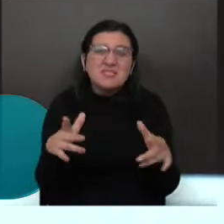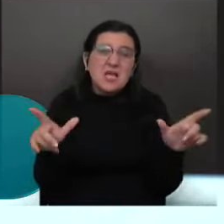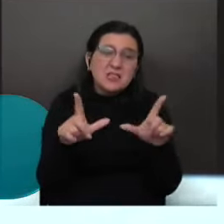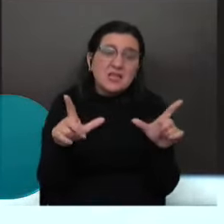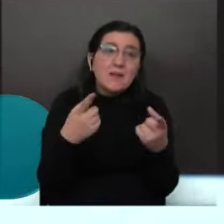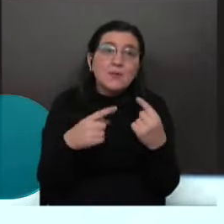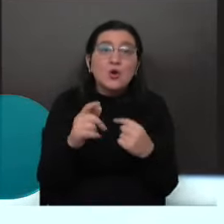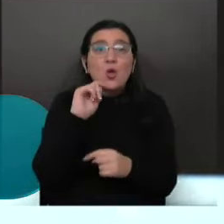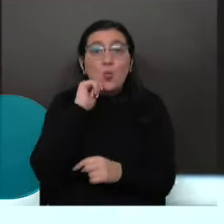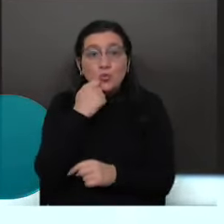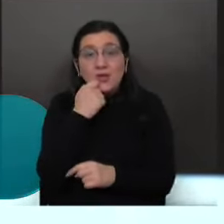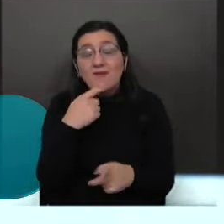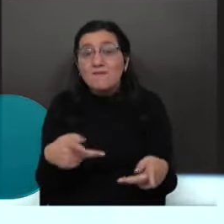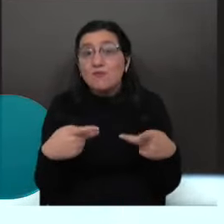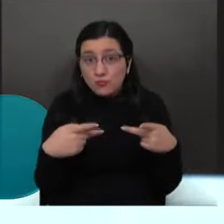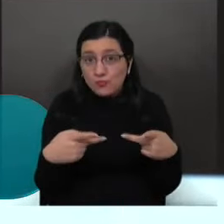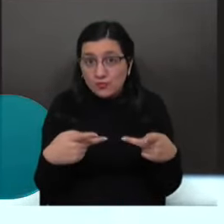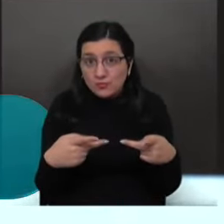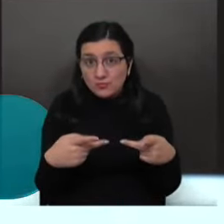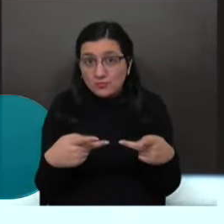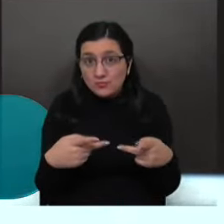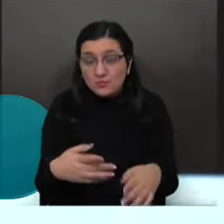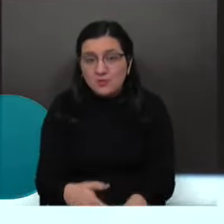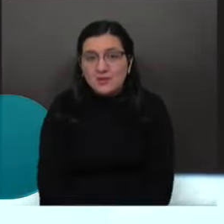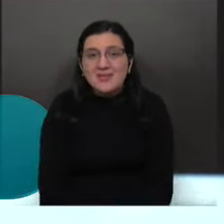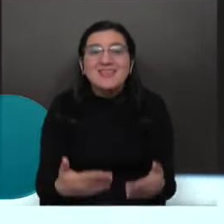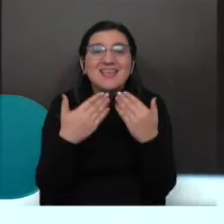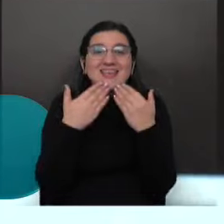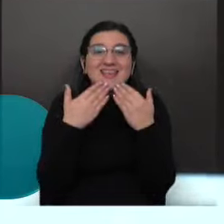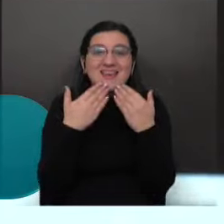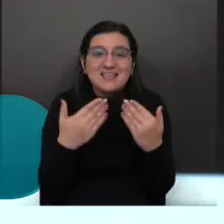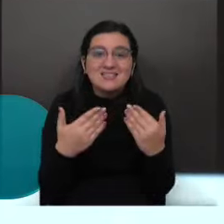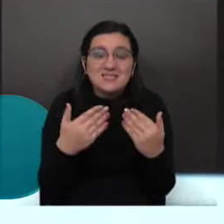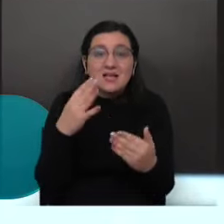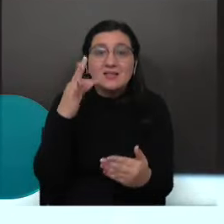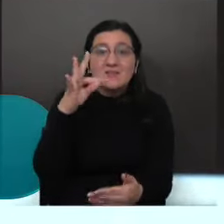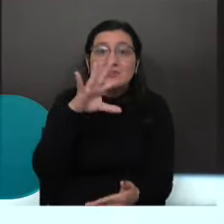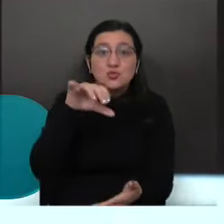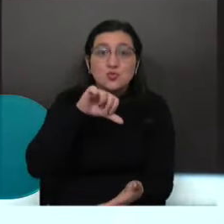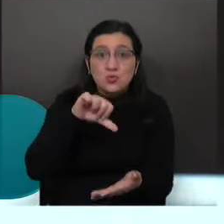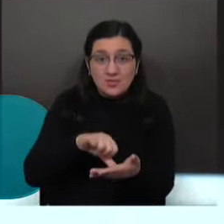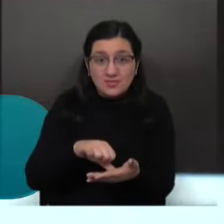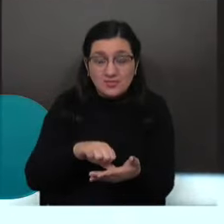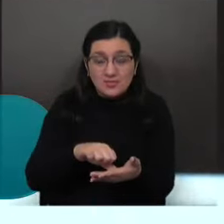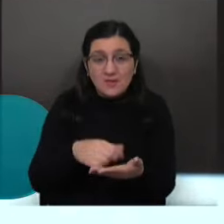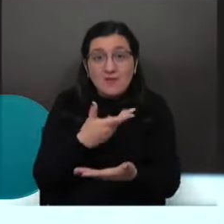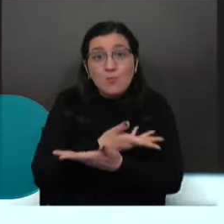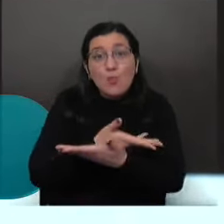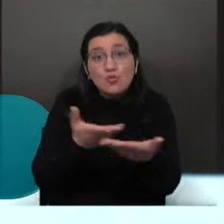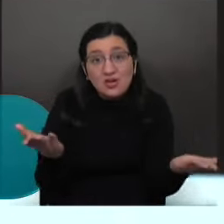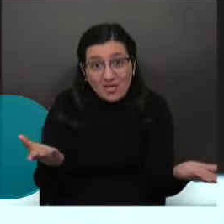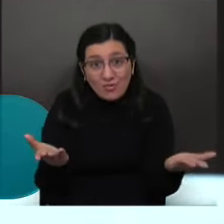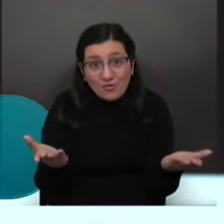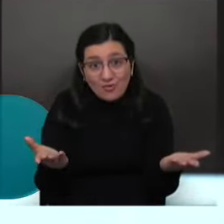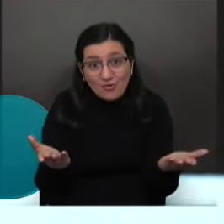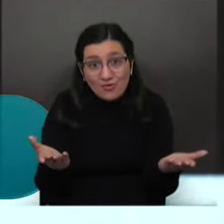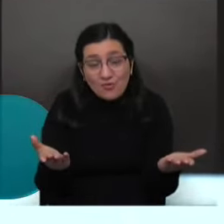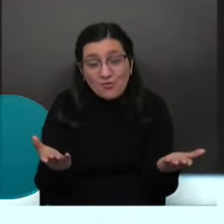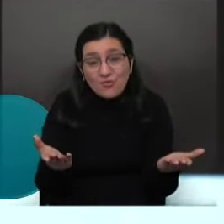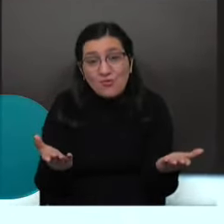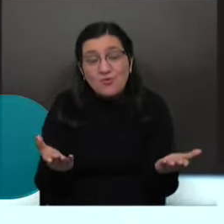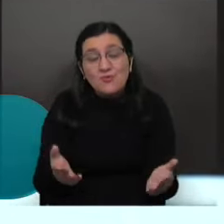que le gustaba mucho el fútbol y que en realidad Gracias a que TV ciudad había este